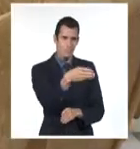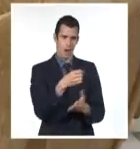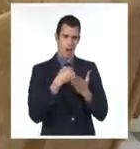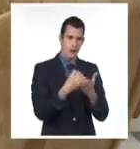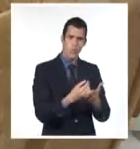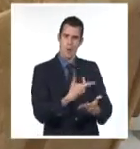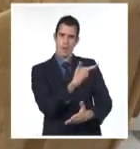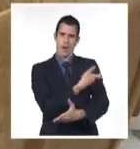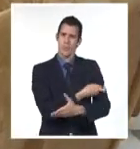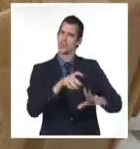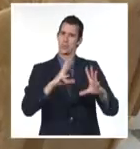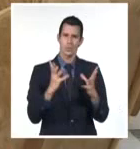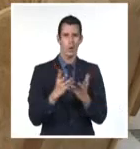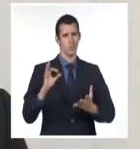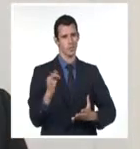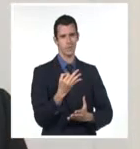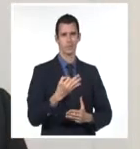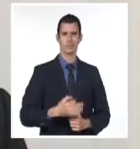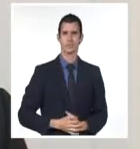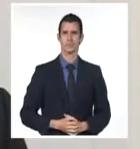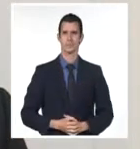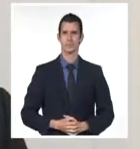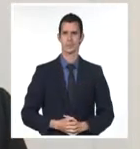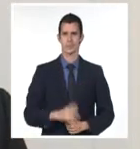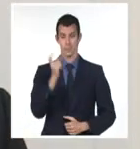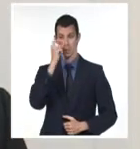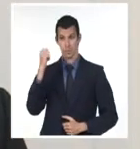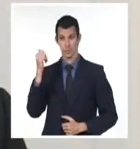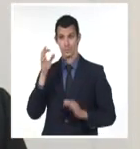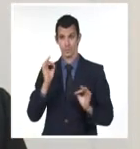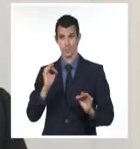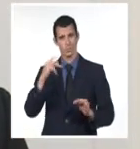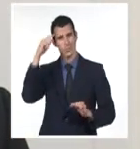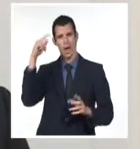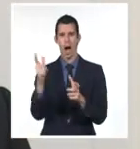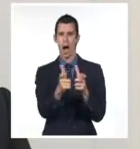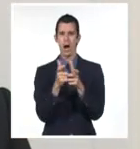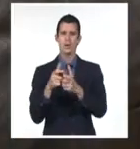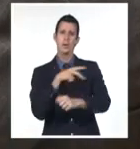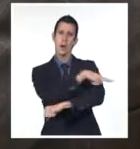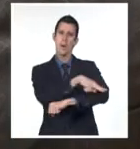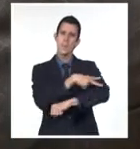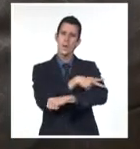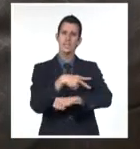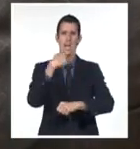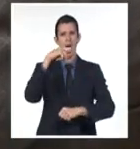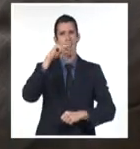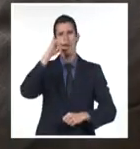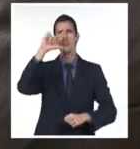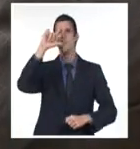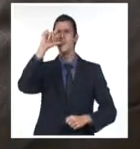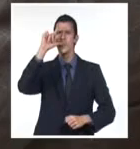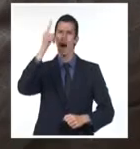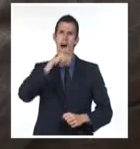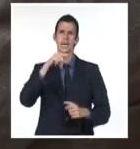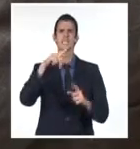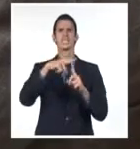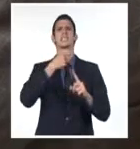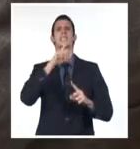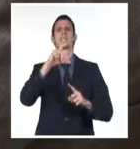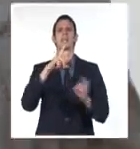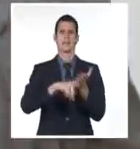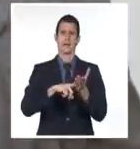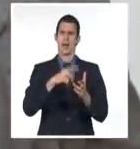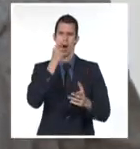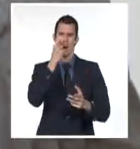trabajo en Cuba, el secretario ejecutivo del ALBA TCP visitará instituciones culturales como la Casa de las Américas y la Casa del ALBA